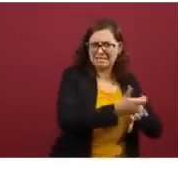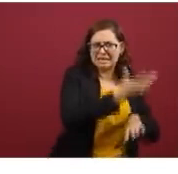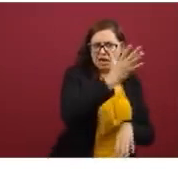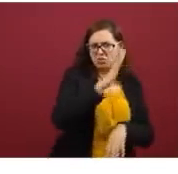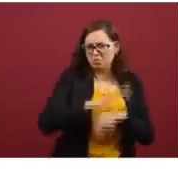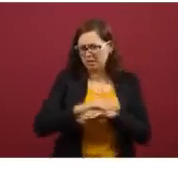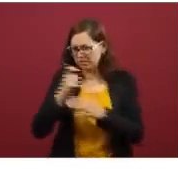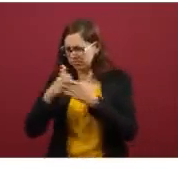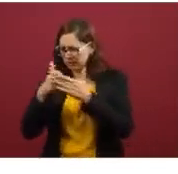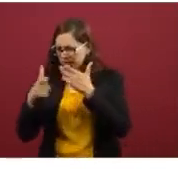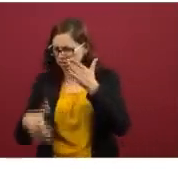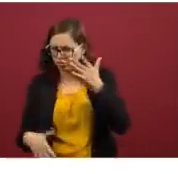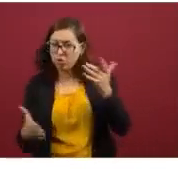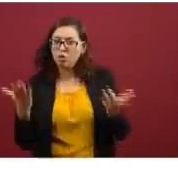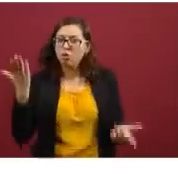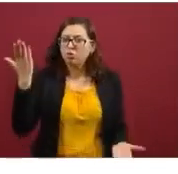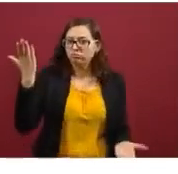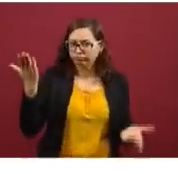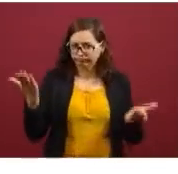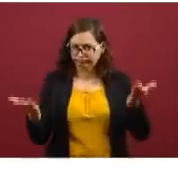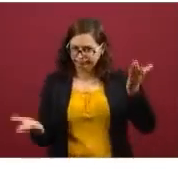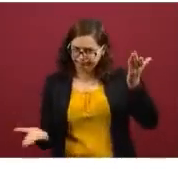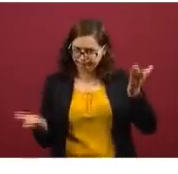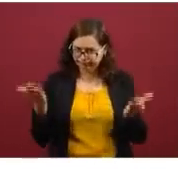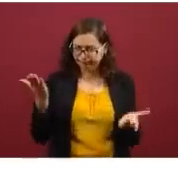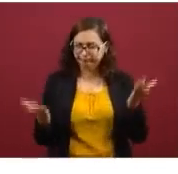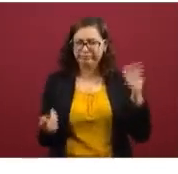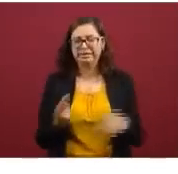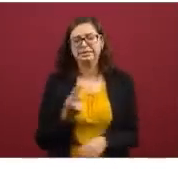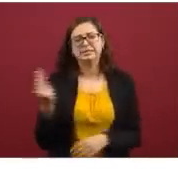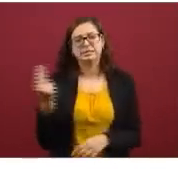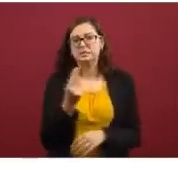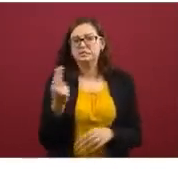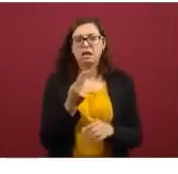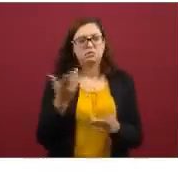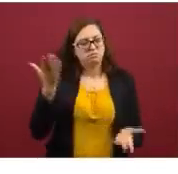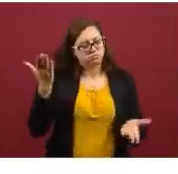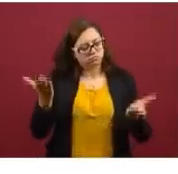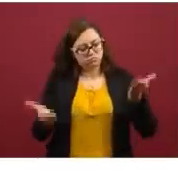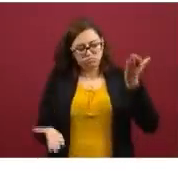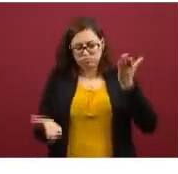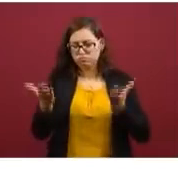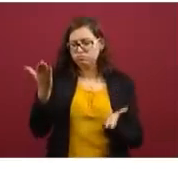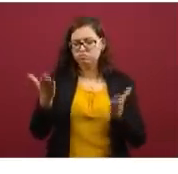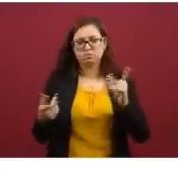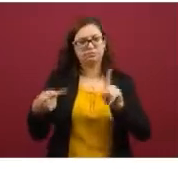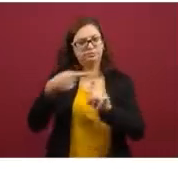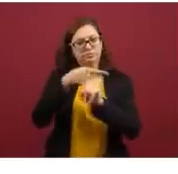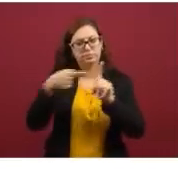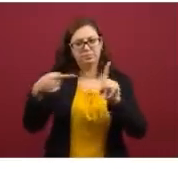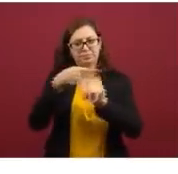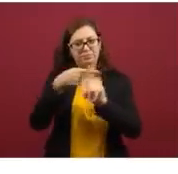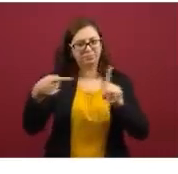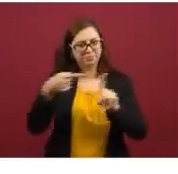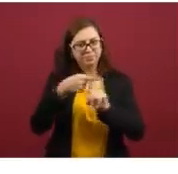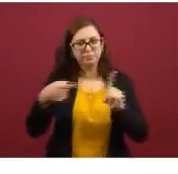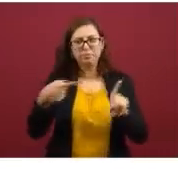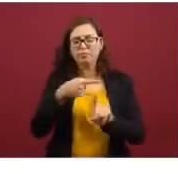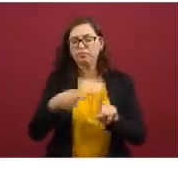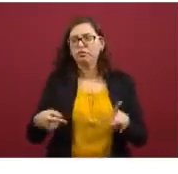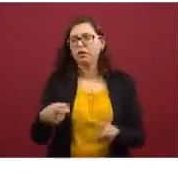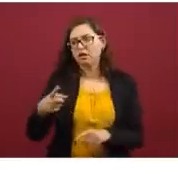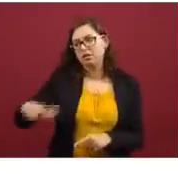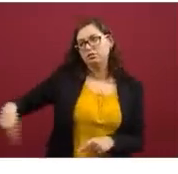más económico, y lo más importante, la media, que es la que ayuda al consumidor, nos ayuda como consumidores